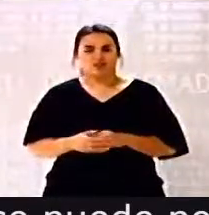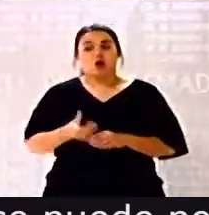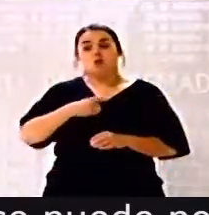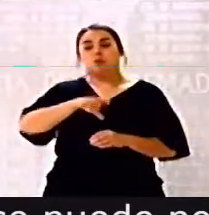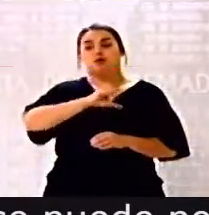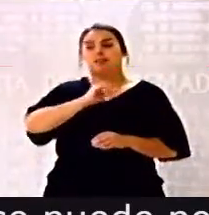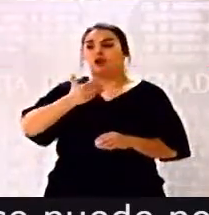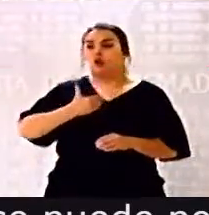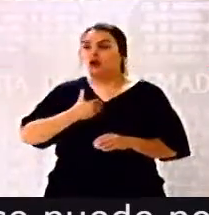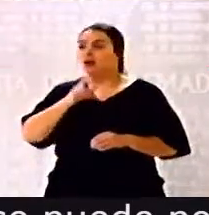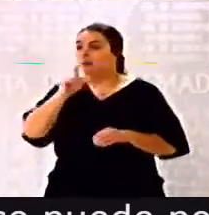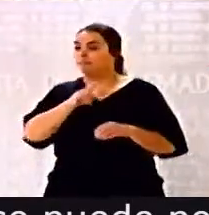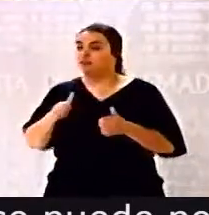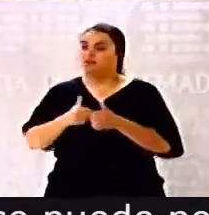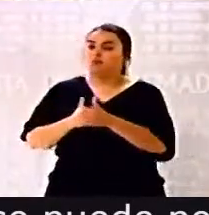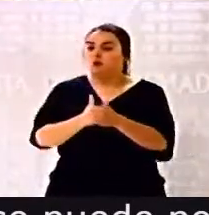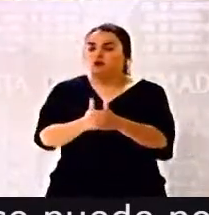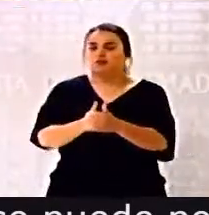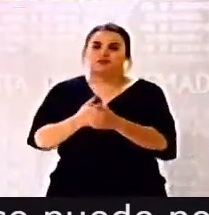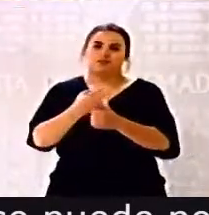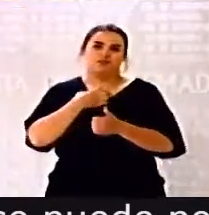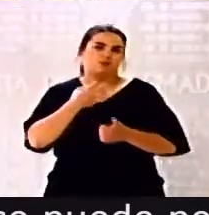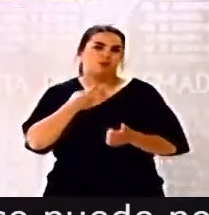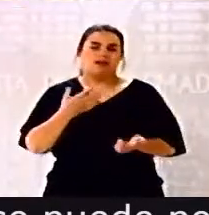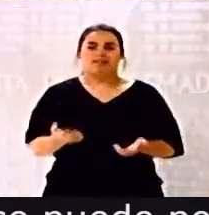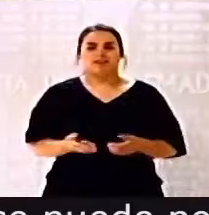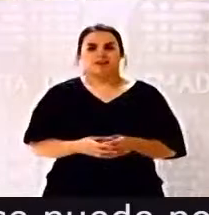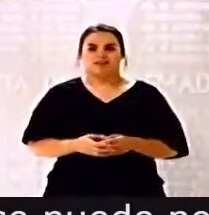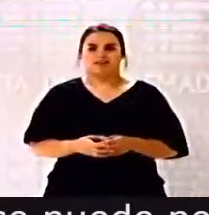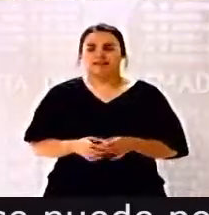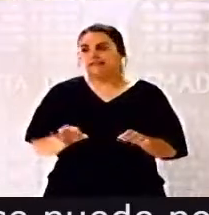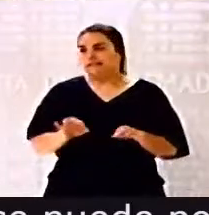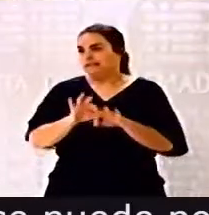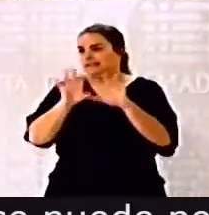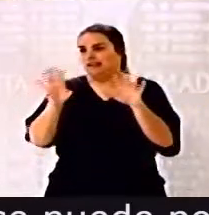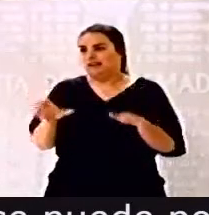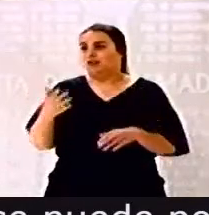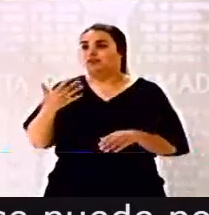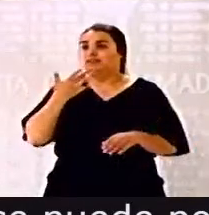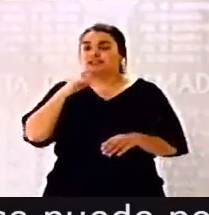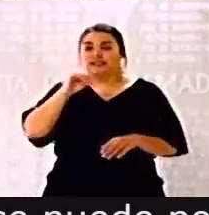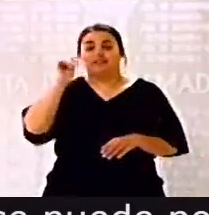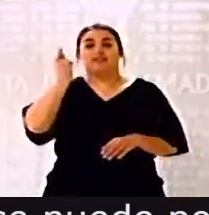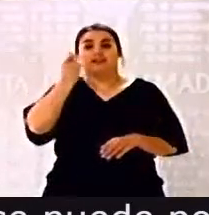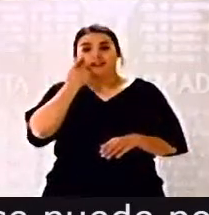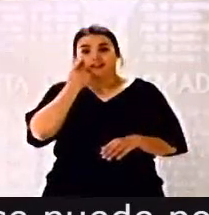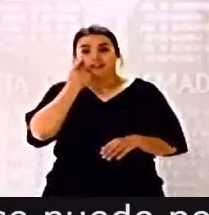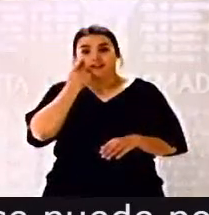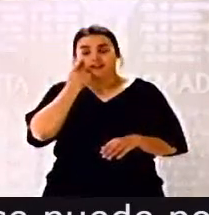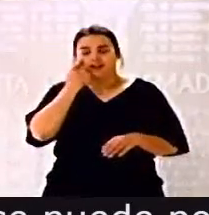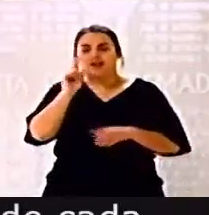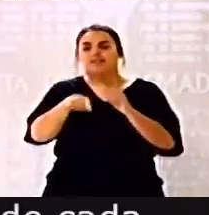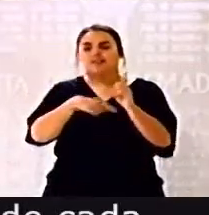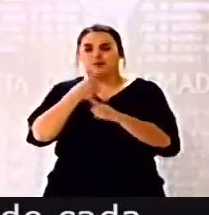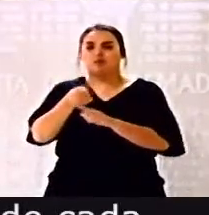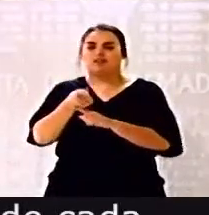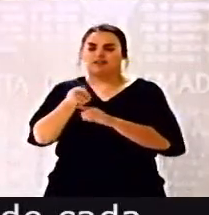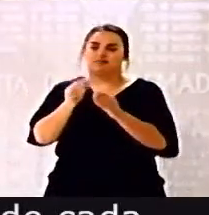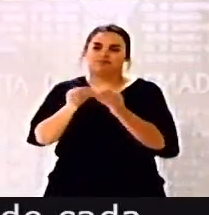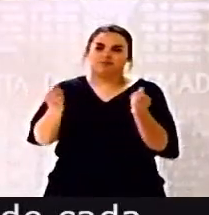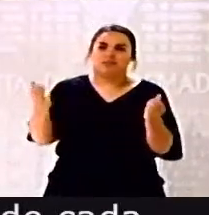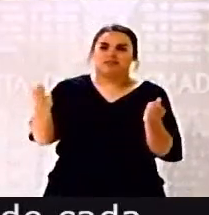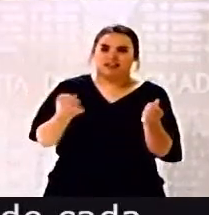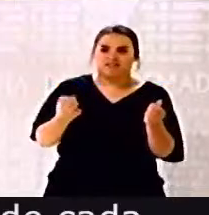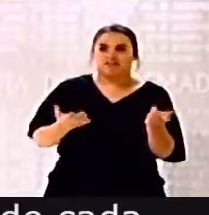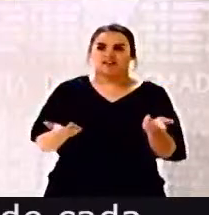local detrás de cada una de las personas. Evidentemente, cuando se detecten, pues habrá que combatirlas